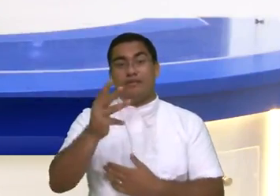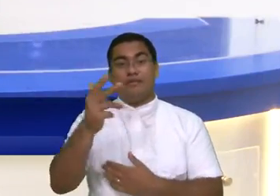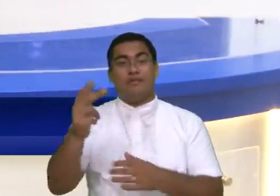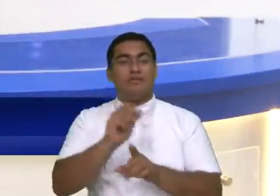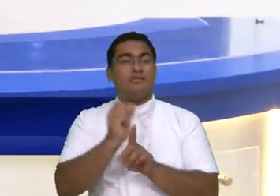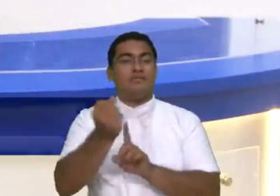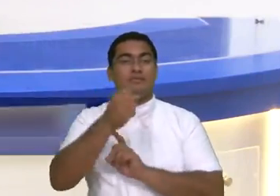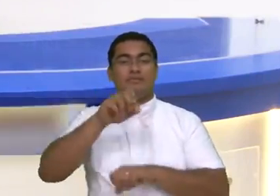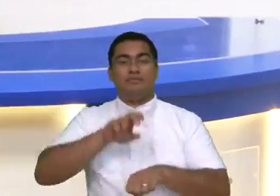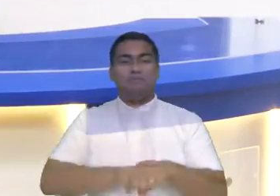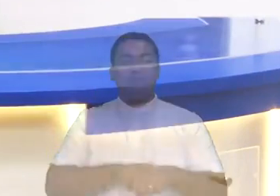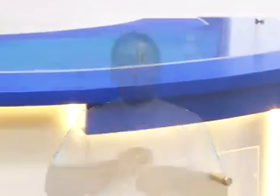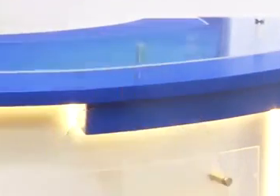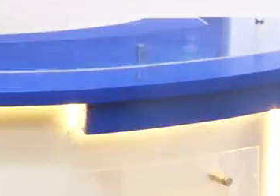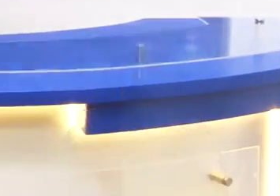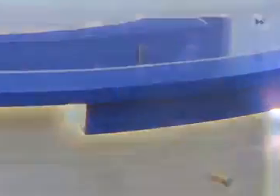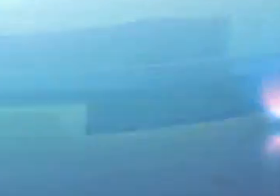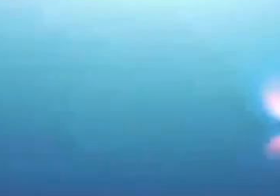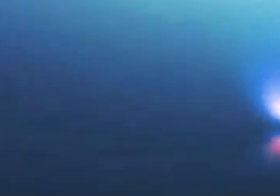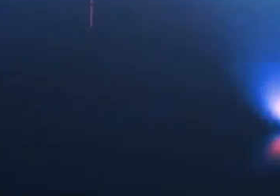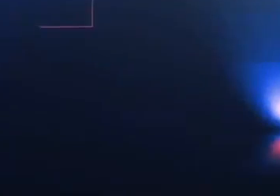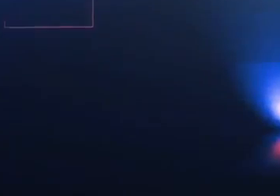canal parlamentario.